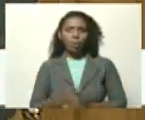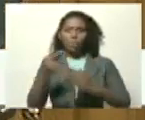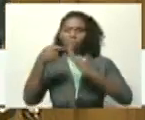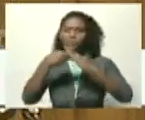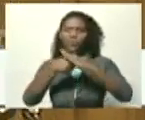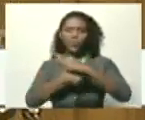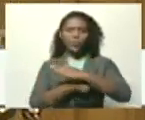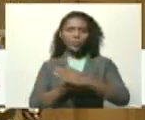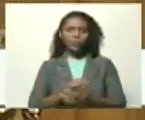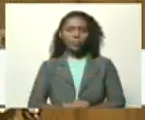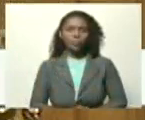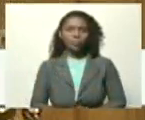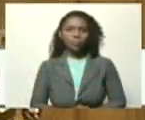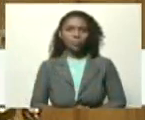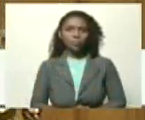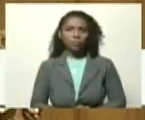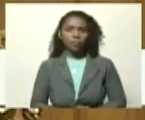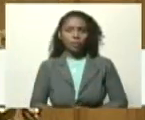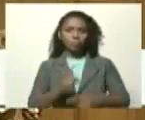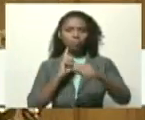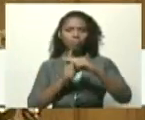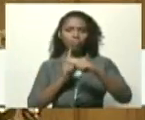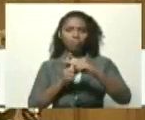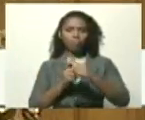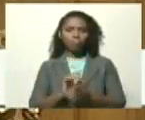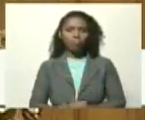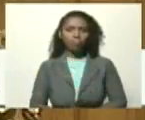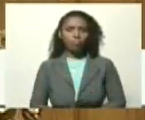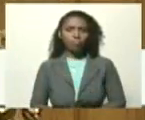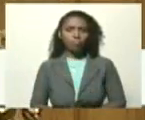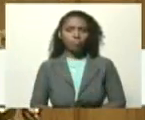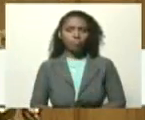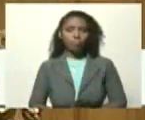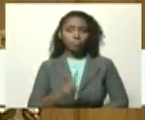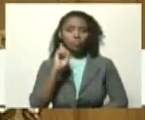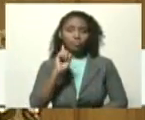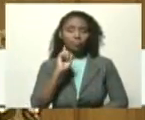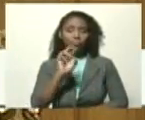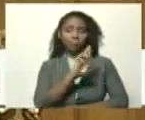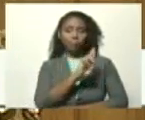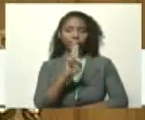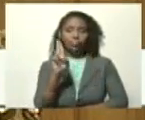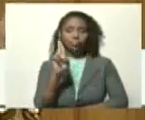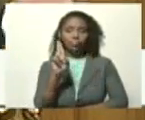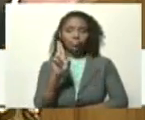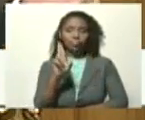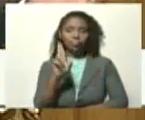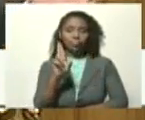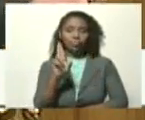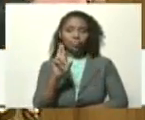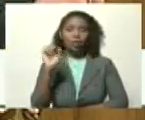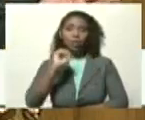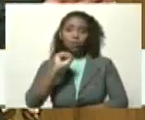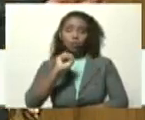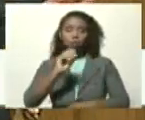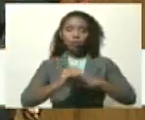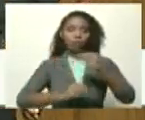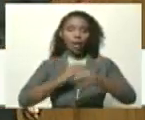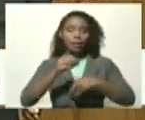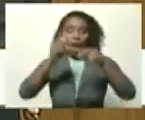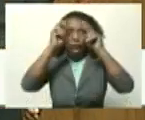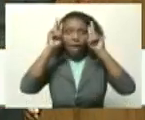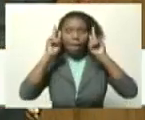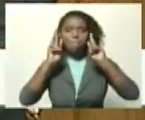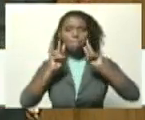profundamente positivo para una república si se hace limpio de